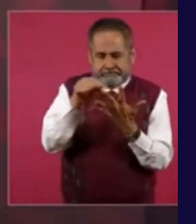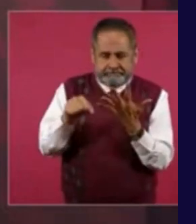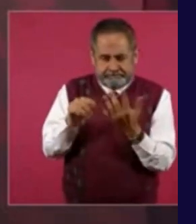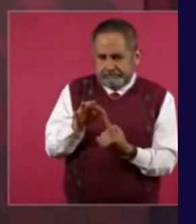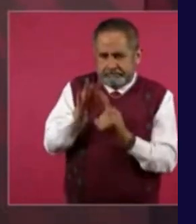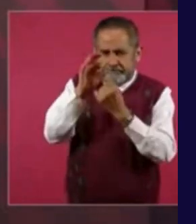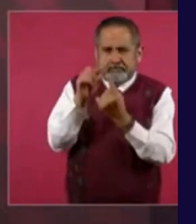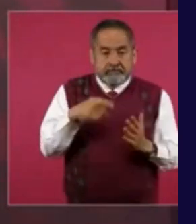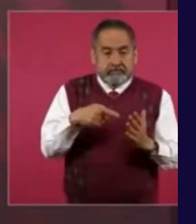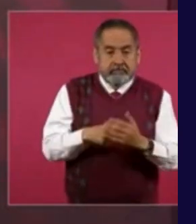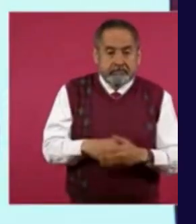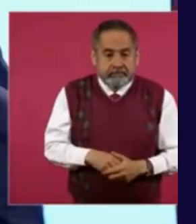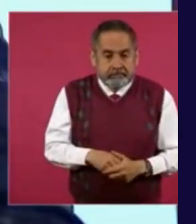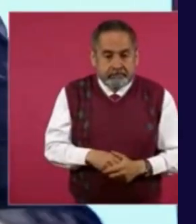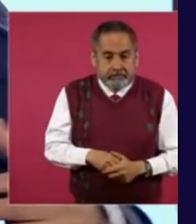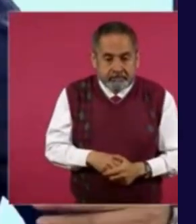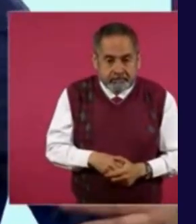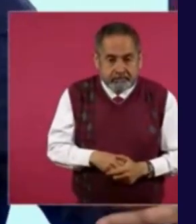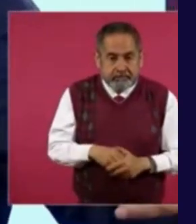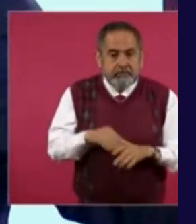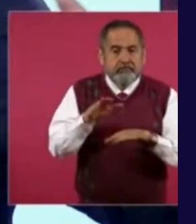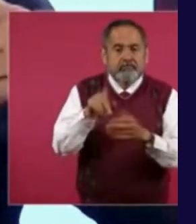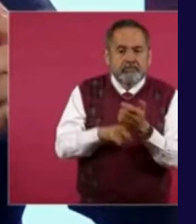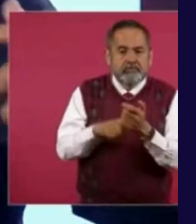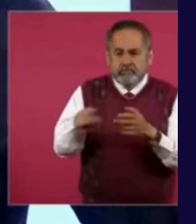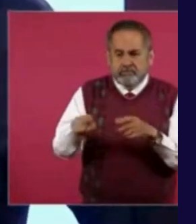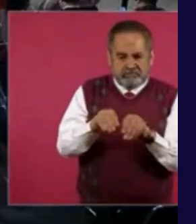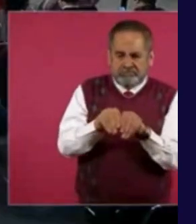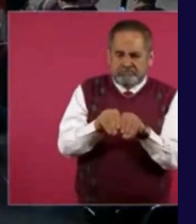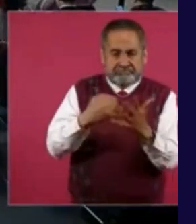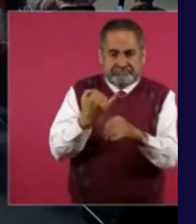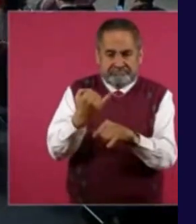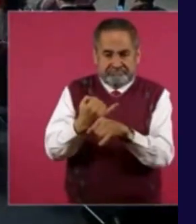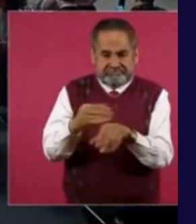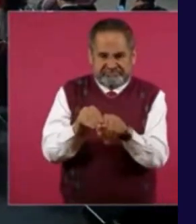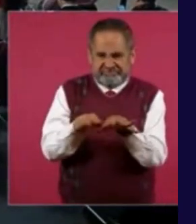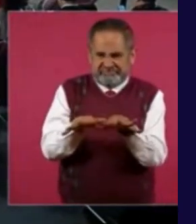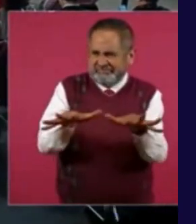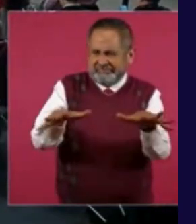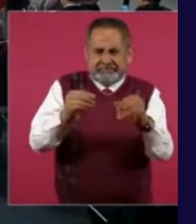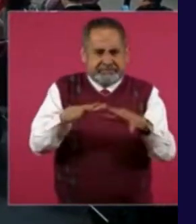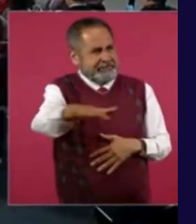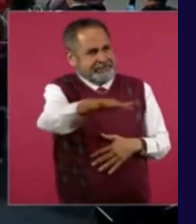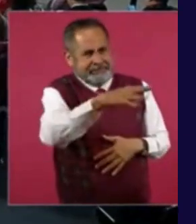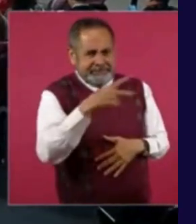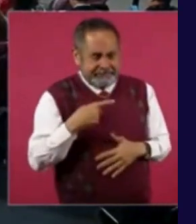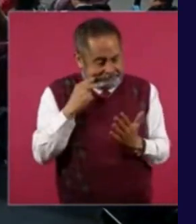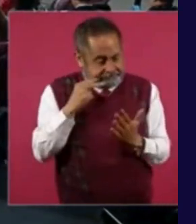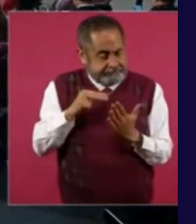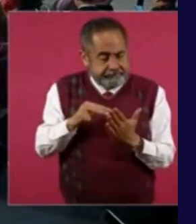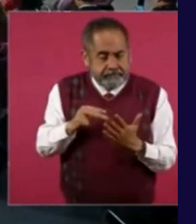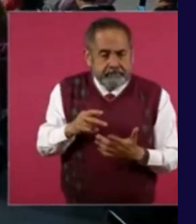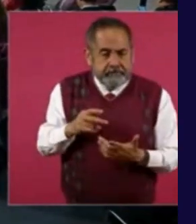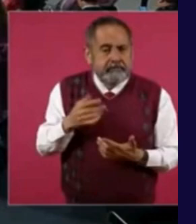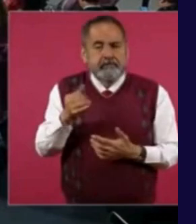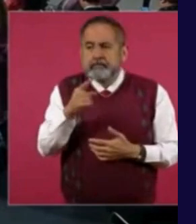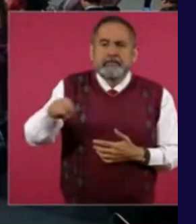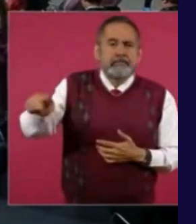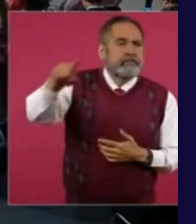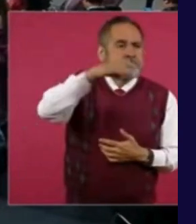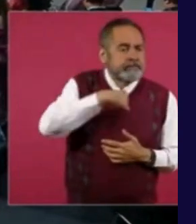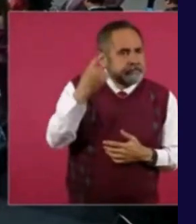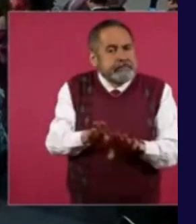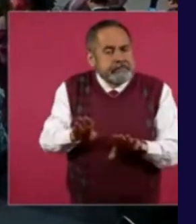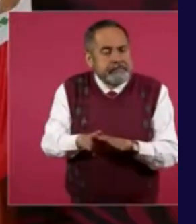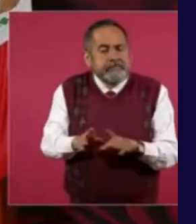mantener y mejorar la seguridad a nivel Federal en el próximo sexenio en otro punto de la conferencia el presidente se refirió al